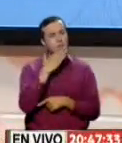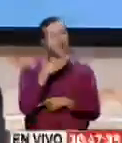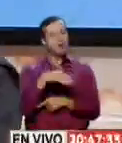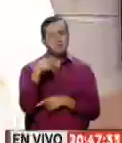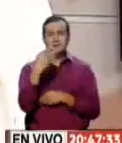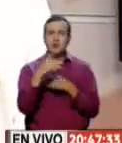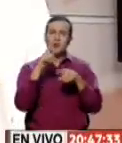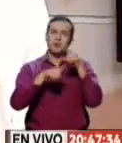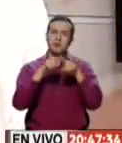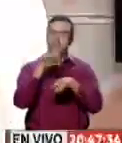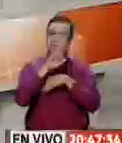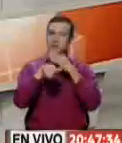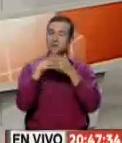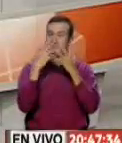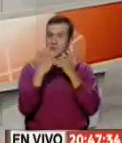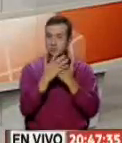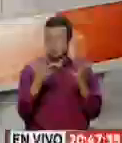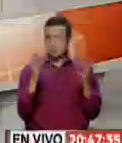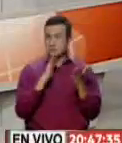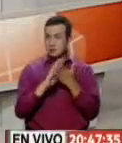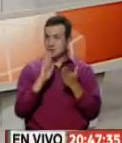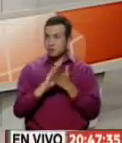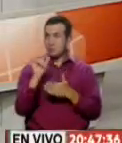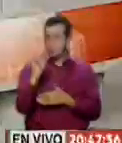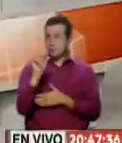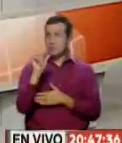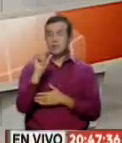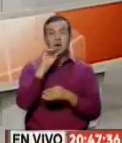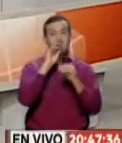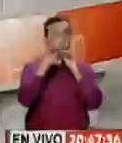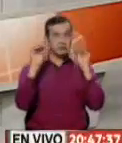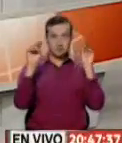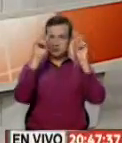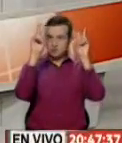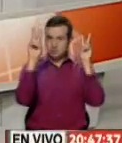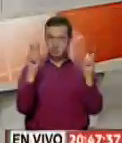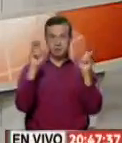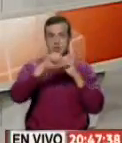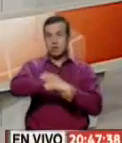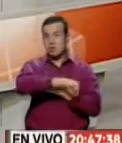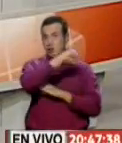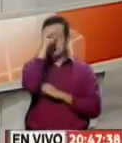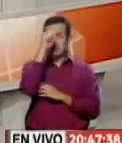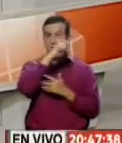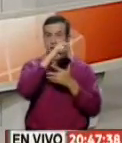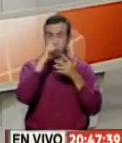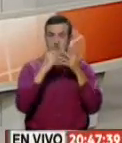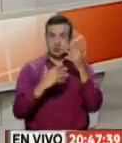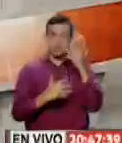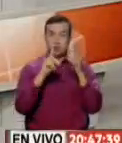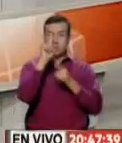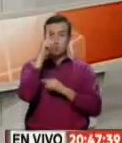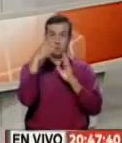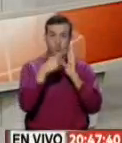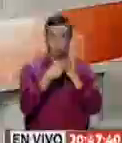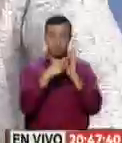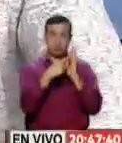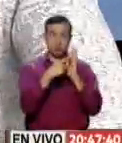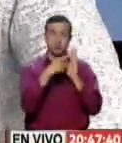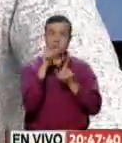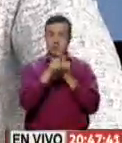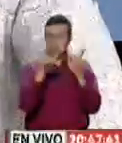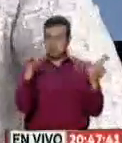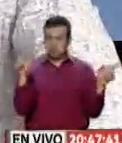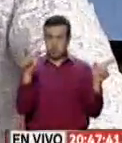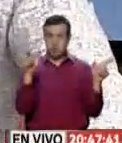también con sus compañeros. Sí, porque quería, Fabricio, perdón, sí, comentarles cómo fue el tema de ganar. Había que llevarse un punto de la calificación del jurado.